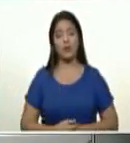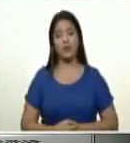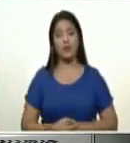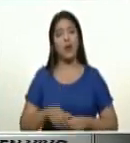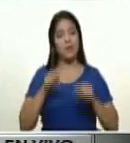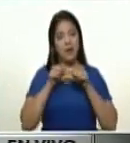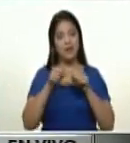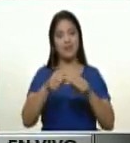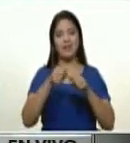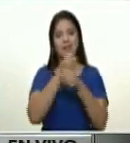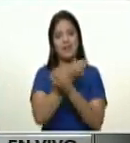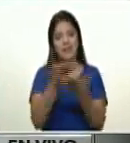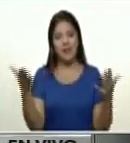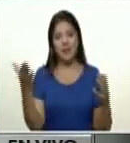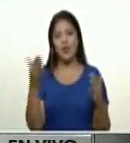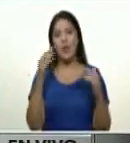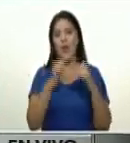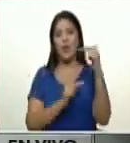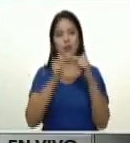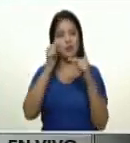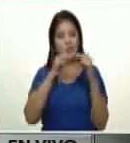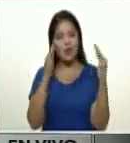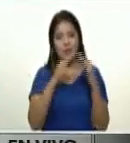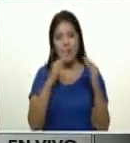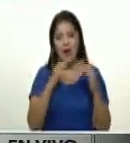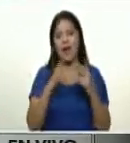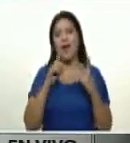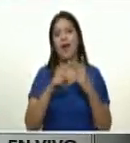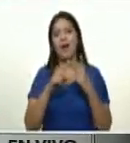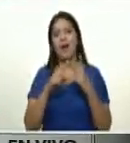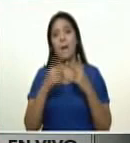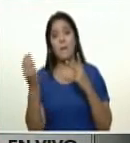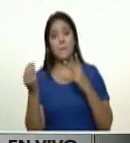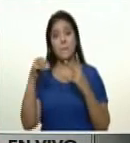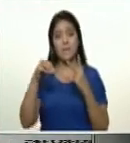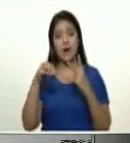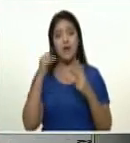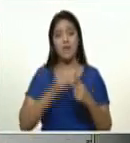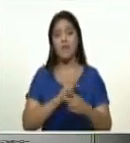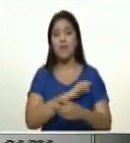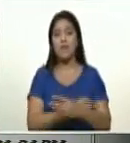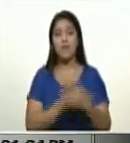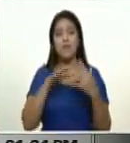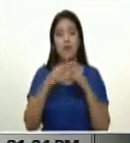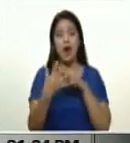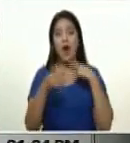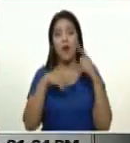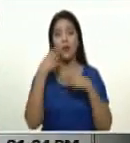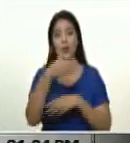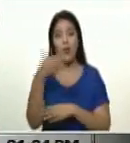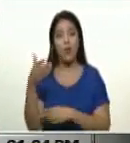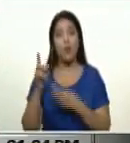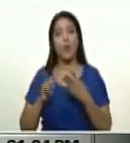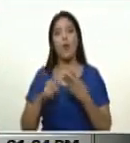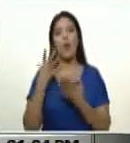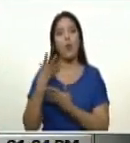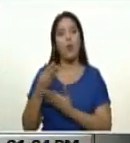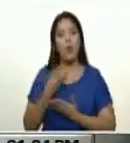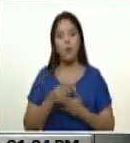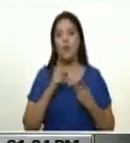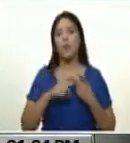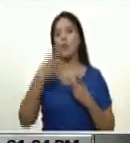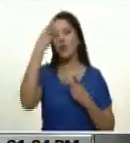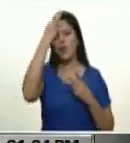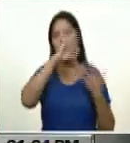seguir produciendo vivienda, para seguir fortaleciendo Barrio Nuevo, Barrio Tricolor, para seguir fortaleciendo las comunas, los consejos